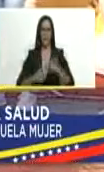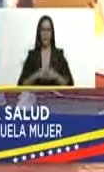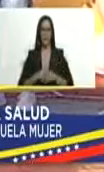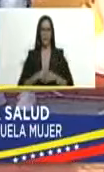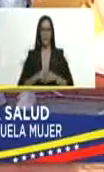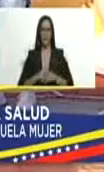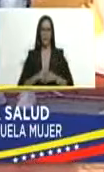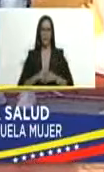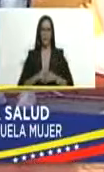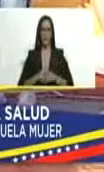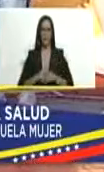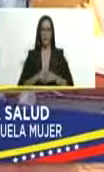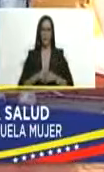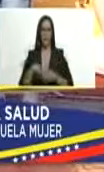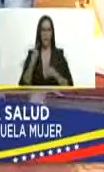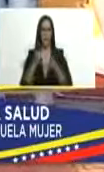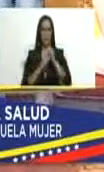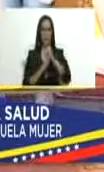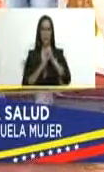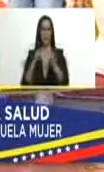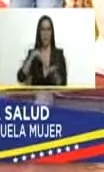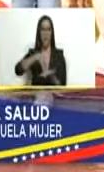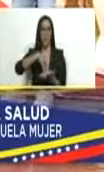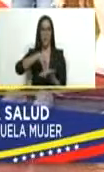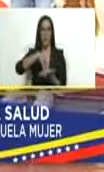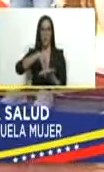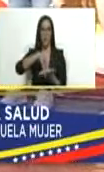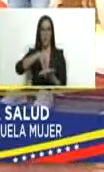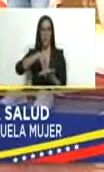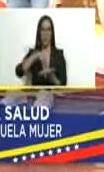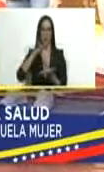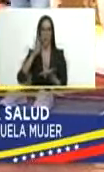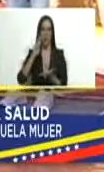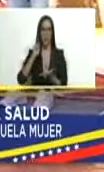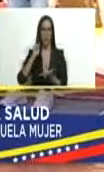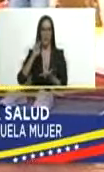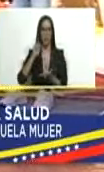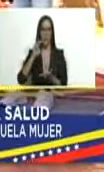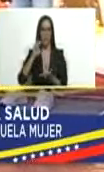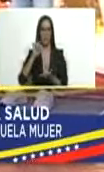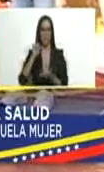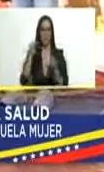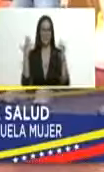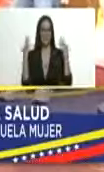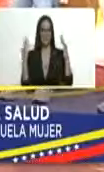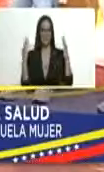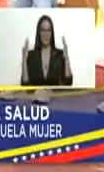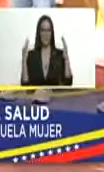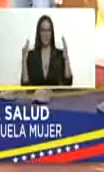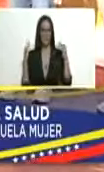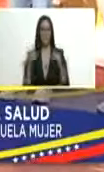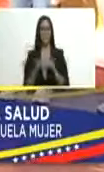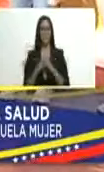participativo y protagónica. Otra lideresa de Carabobo. Francis Bielma. Bueno, y mujeres de todo el